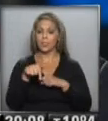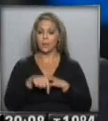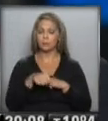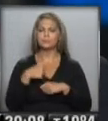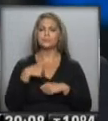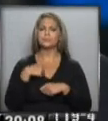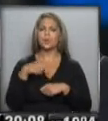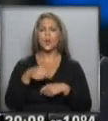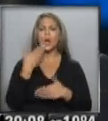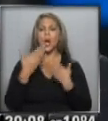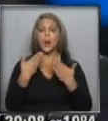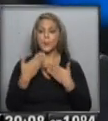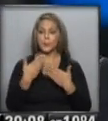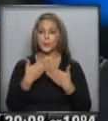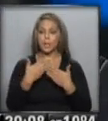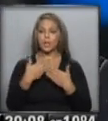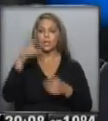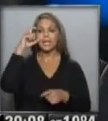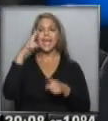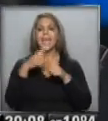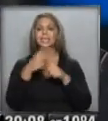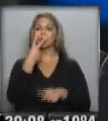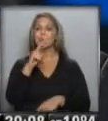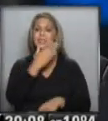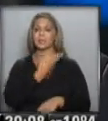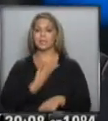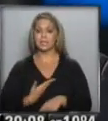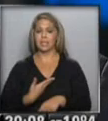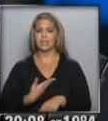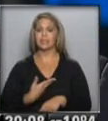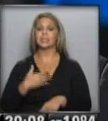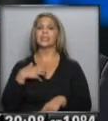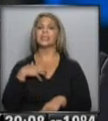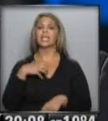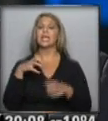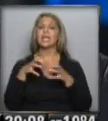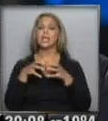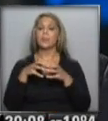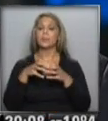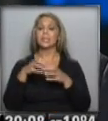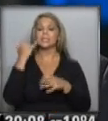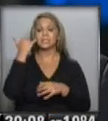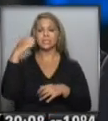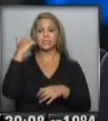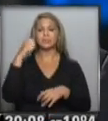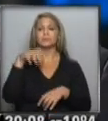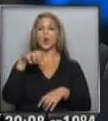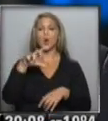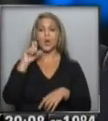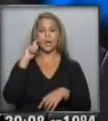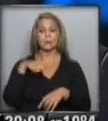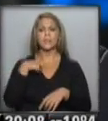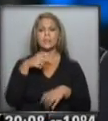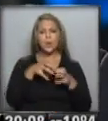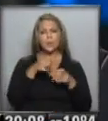Y vamos a estar conversando con el ex vicepresidente de JP Morgan, Hernán Arbizu, denunciado por JP Morgan